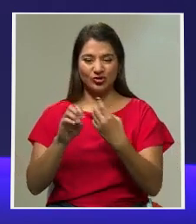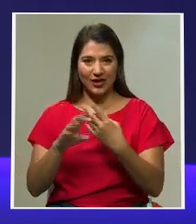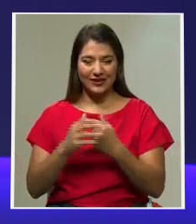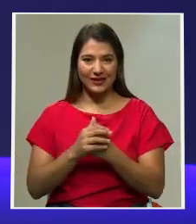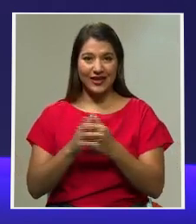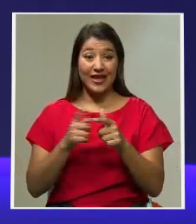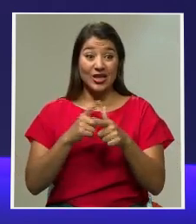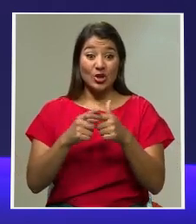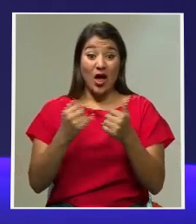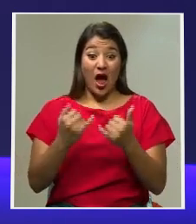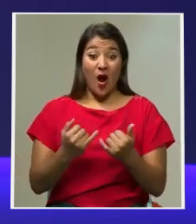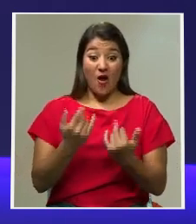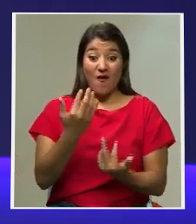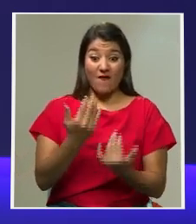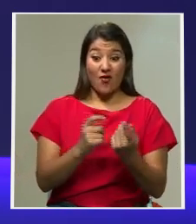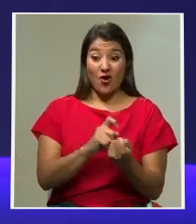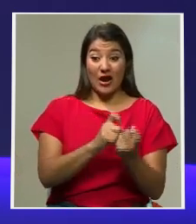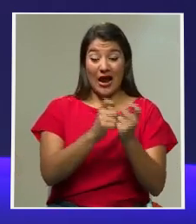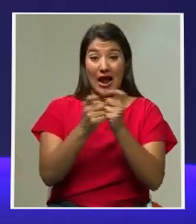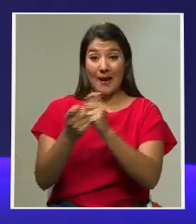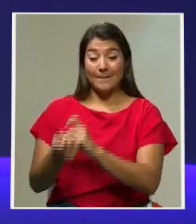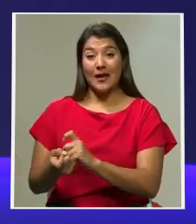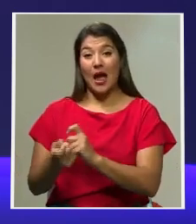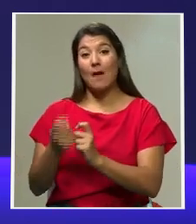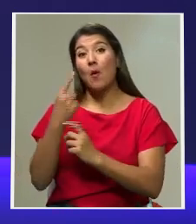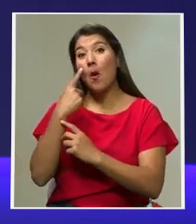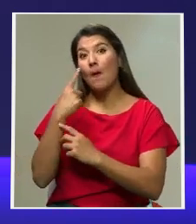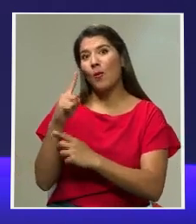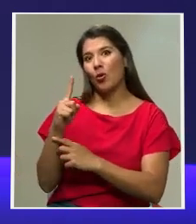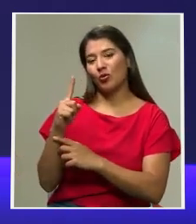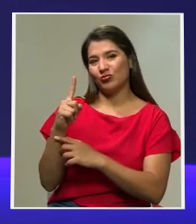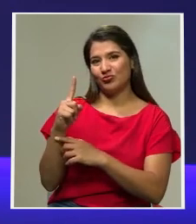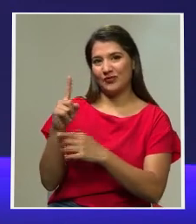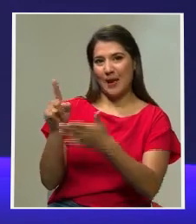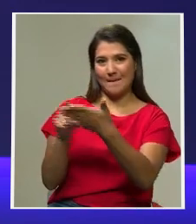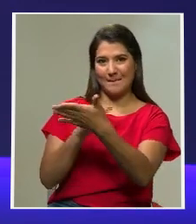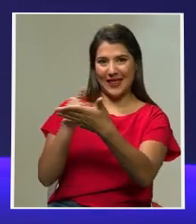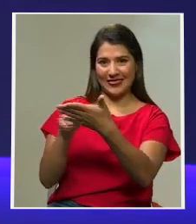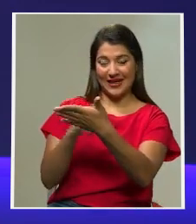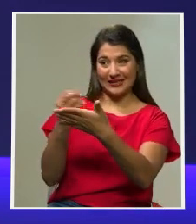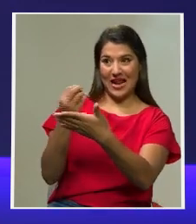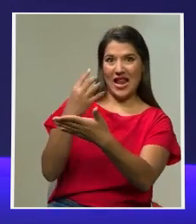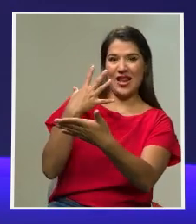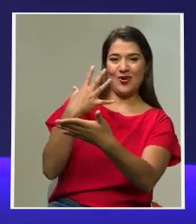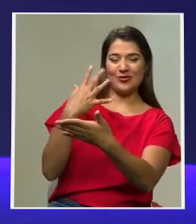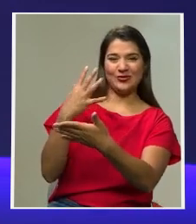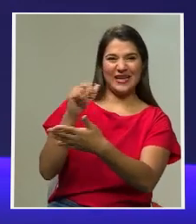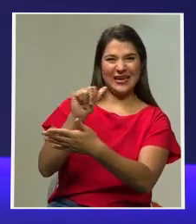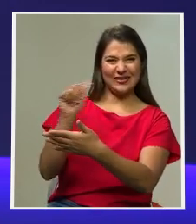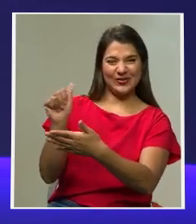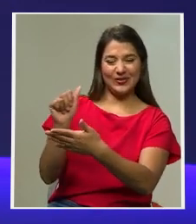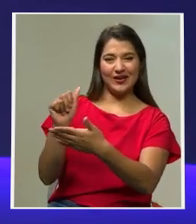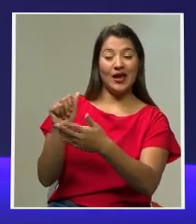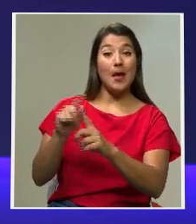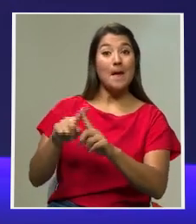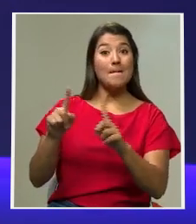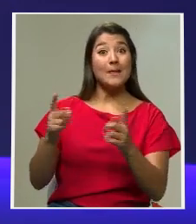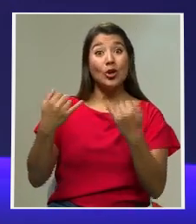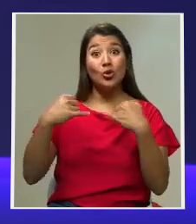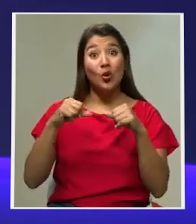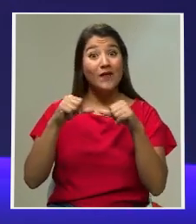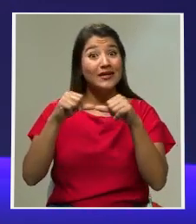dorado del fuego por la palidez azul de una pantalla. Pero las historias siguen ahí y